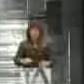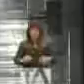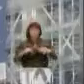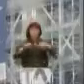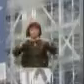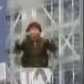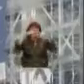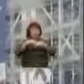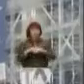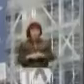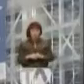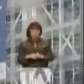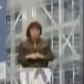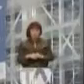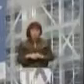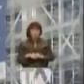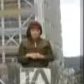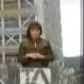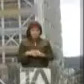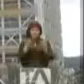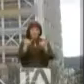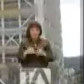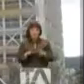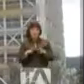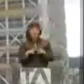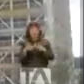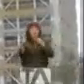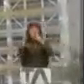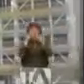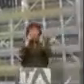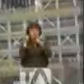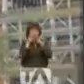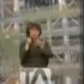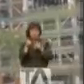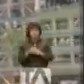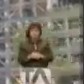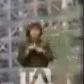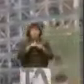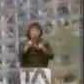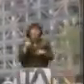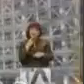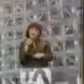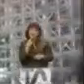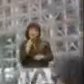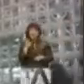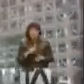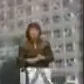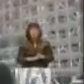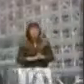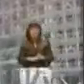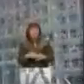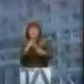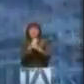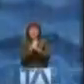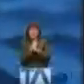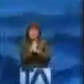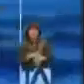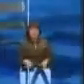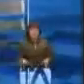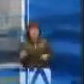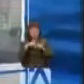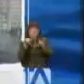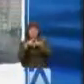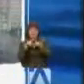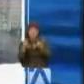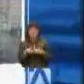emergencia, el servicio de contratación de obras a cargo de esta costosa edificación ha preferido las redes sociales para dar su versión de lo ocurrido. El SECOP